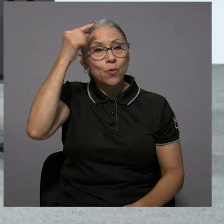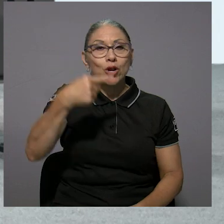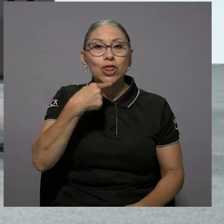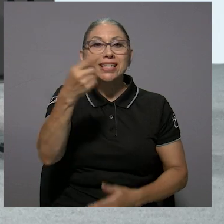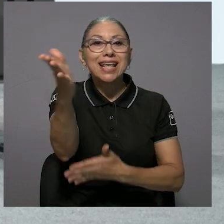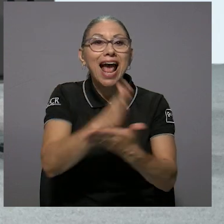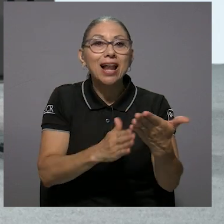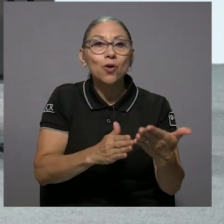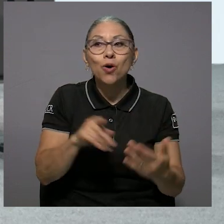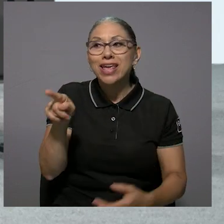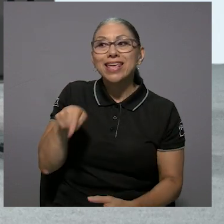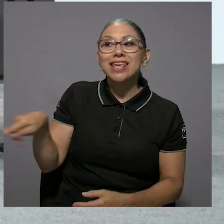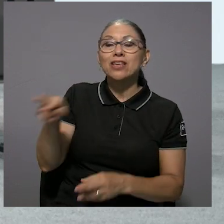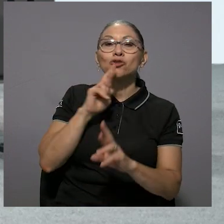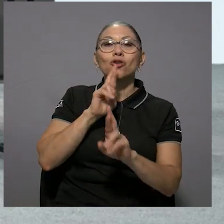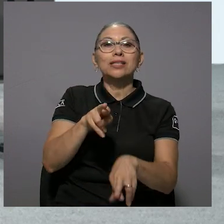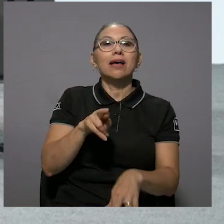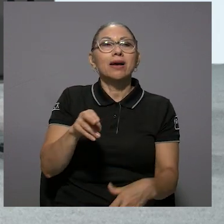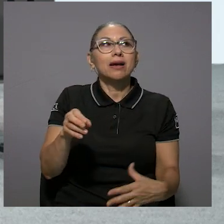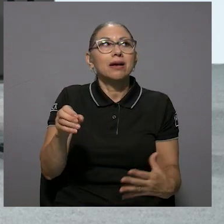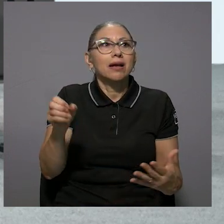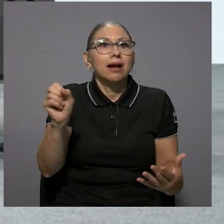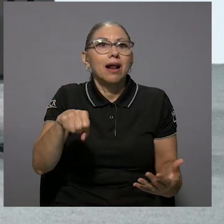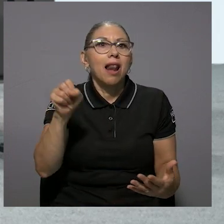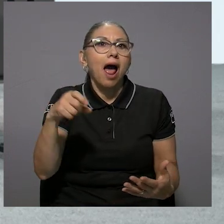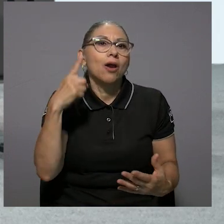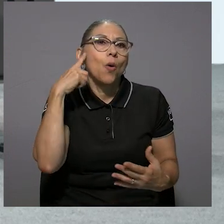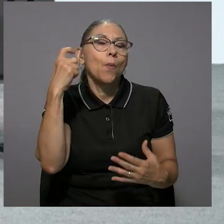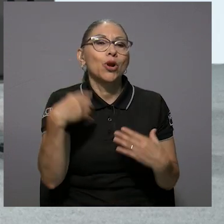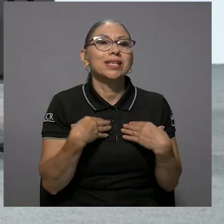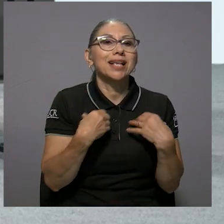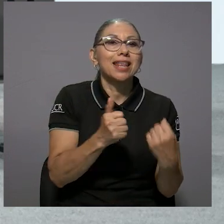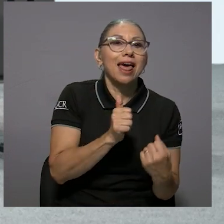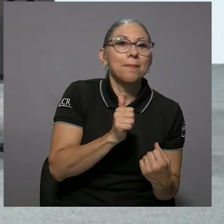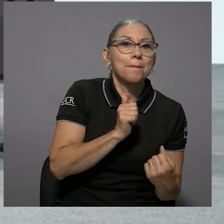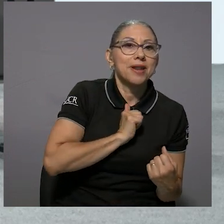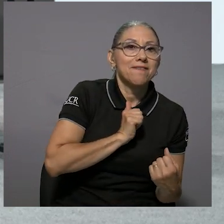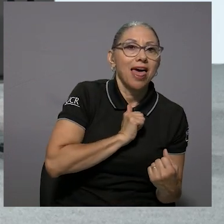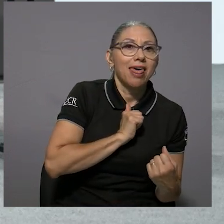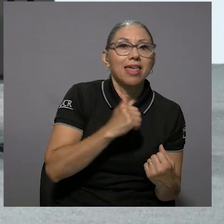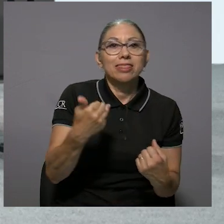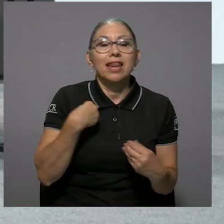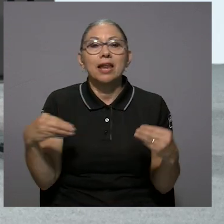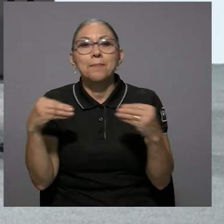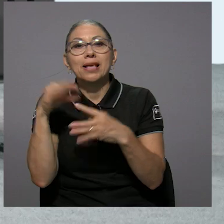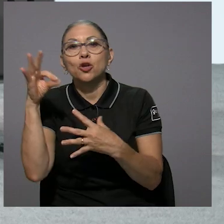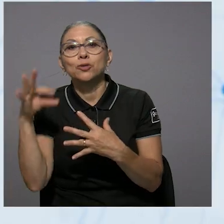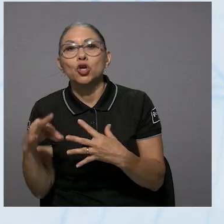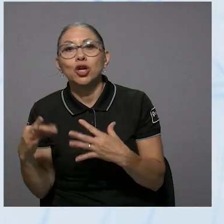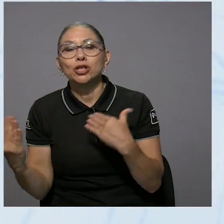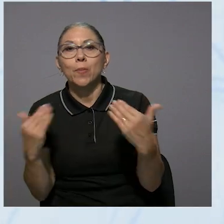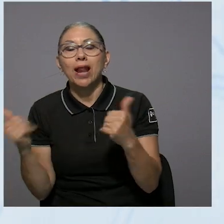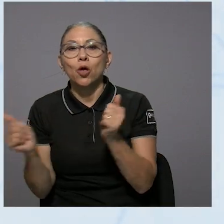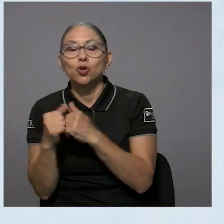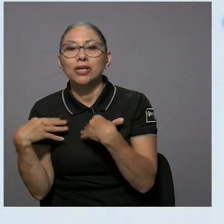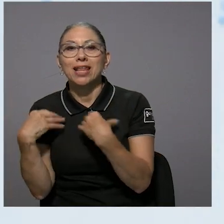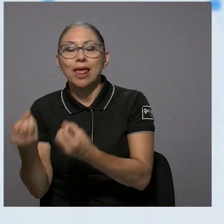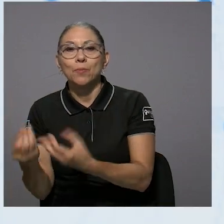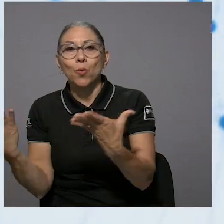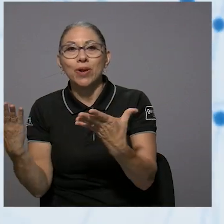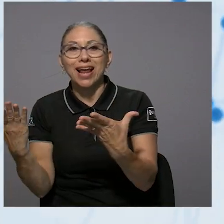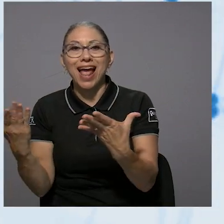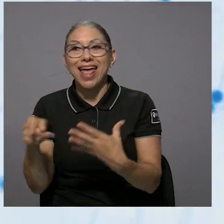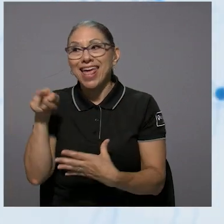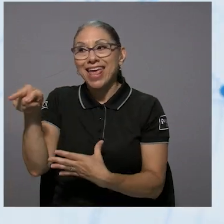y lo que contestaban era, claro, porque la sanidad privada va a tener más opciones que la sanidad pública. Tenemos una brecha entre